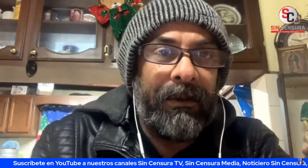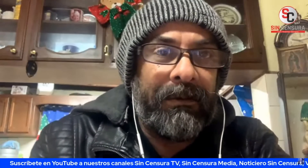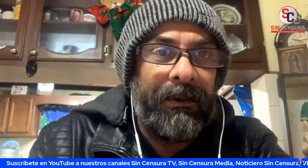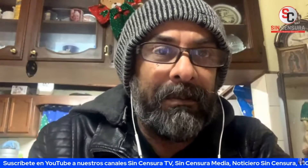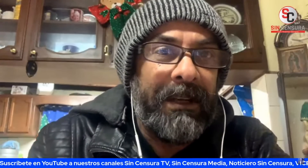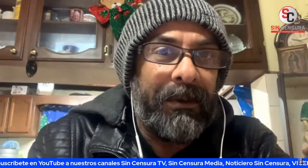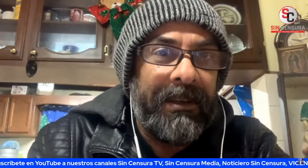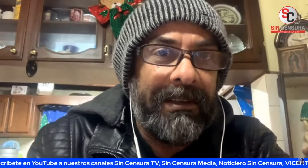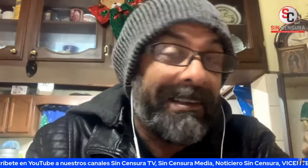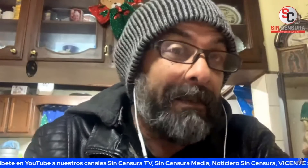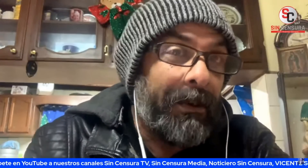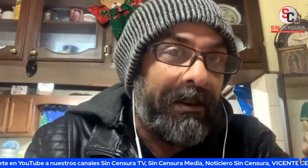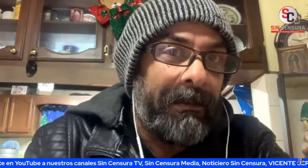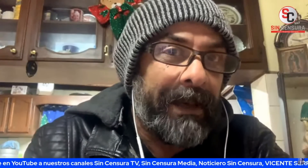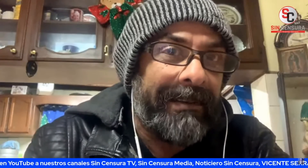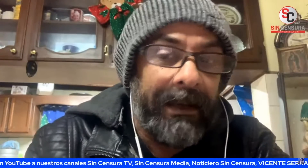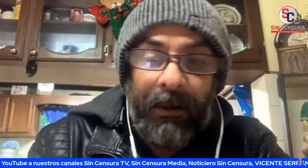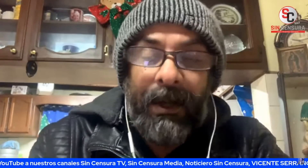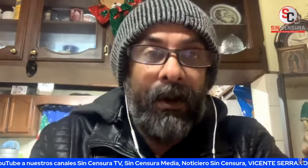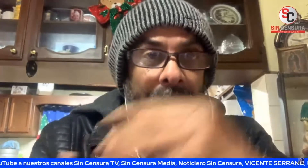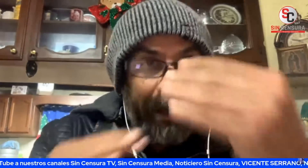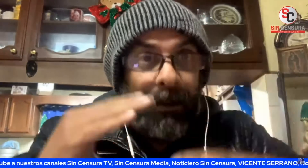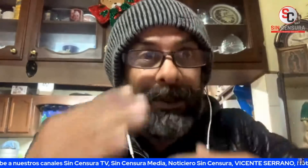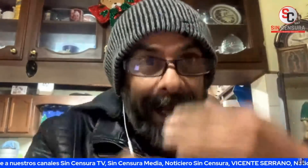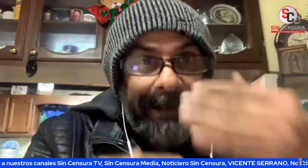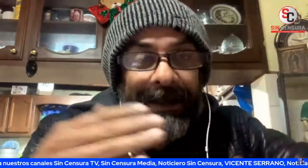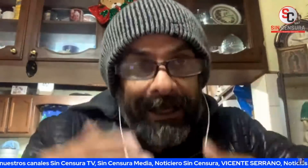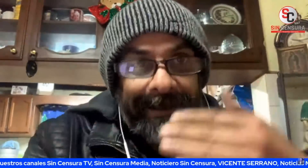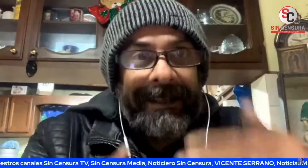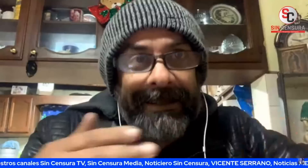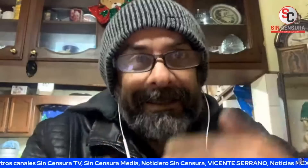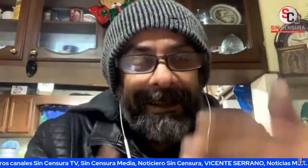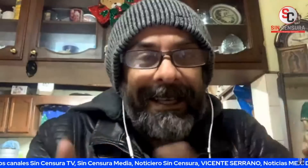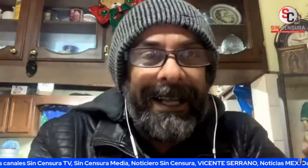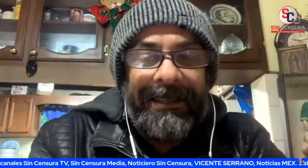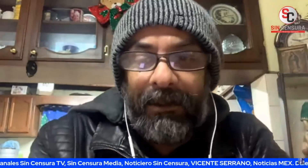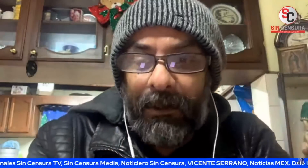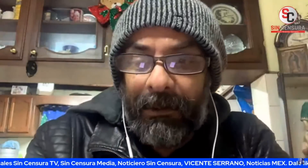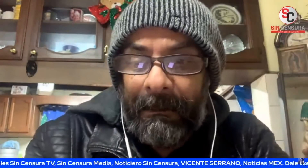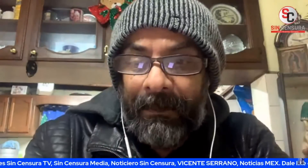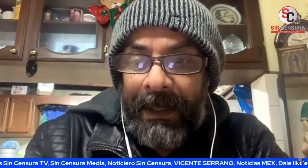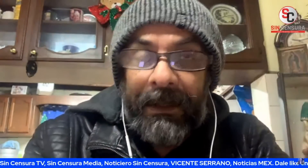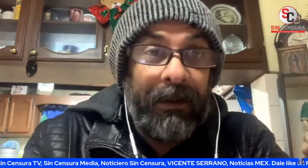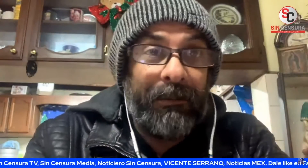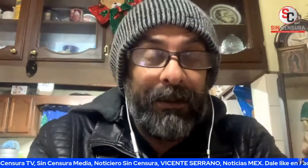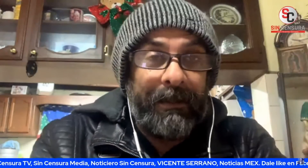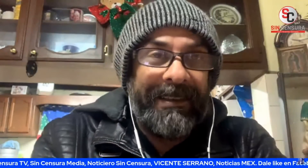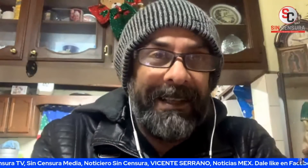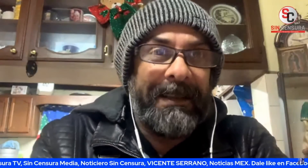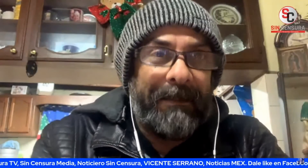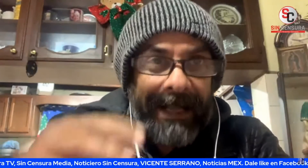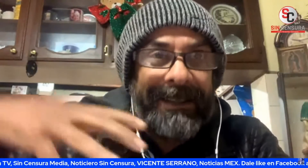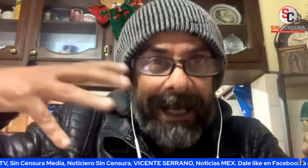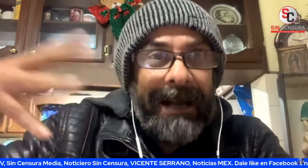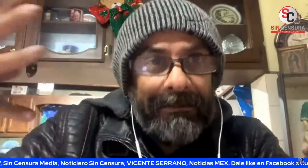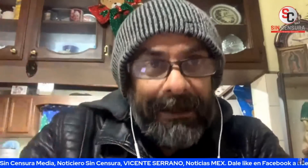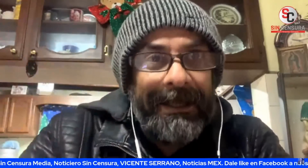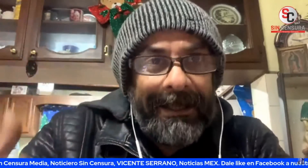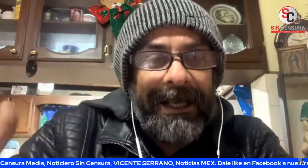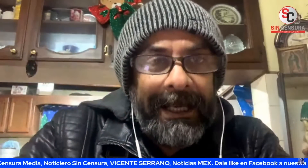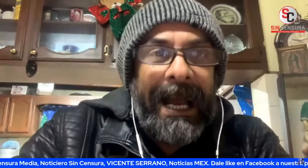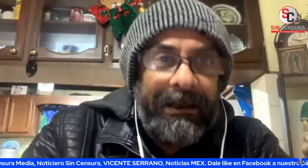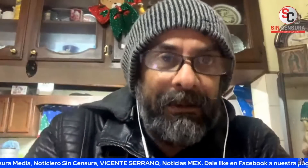tienen los mínimos índices de aprobación para hacerlo o para voltear esta estrategia del discurso. Entonces, cuando el presidente